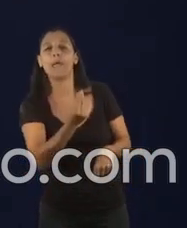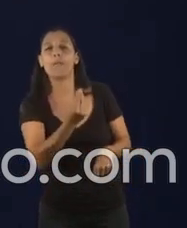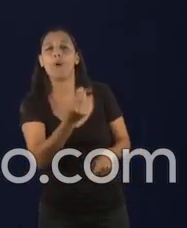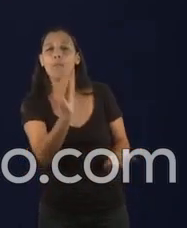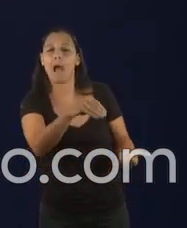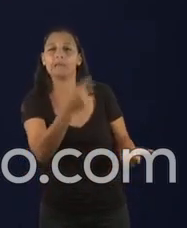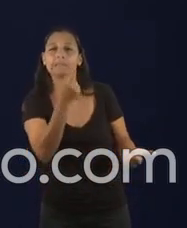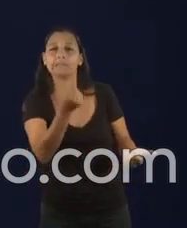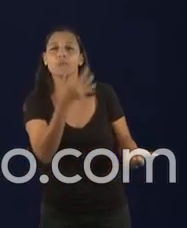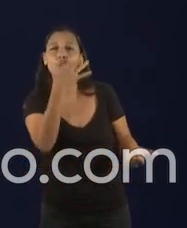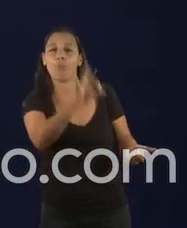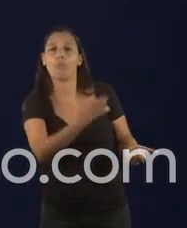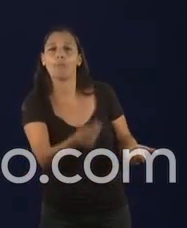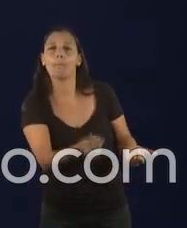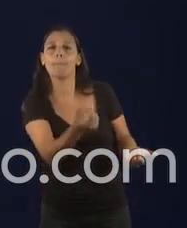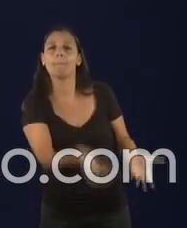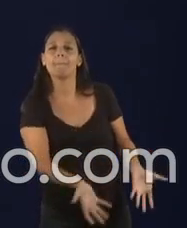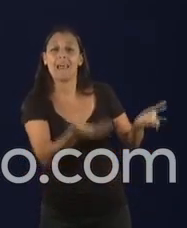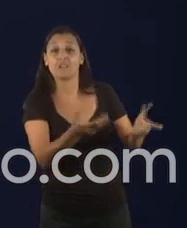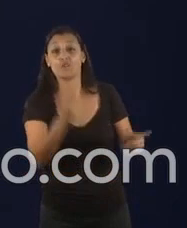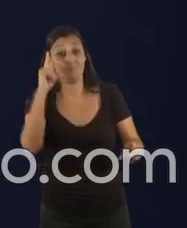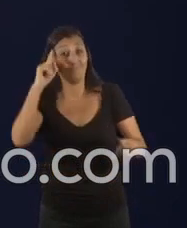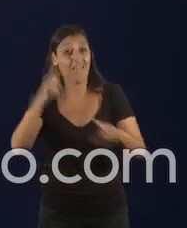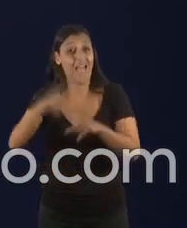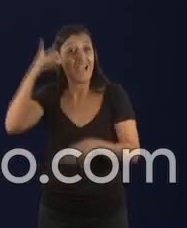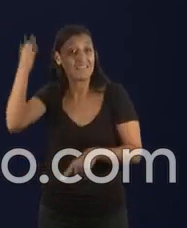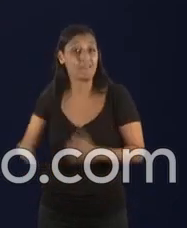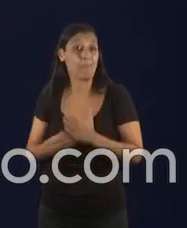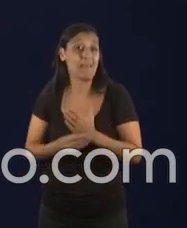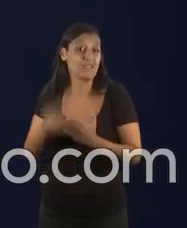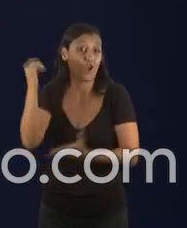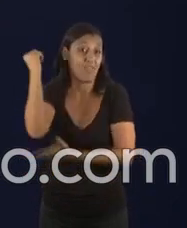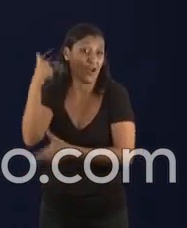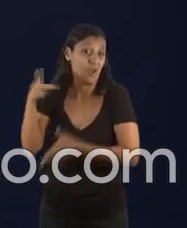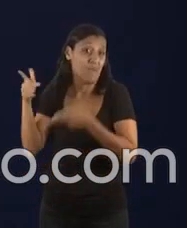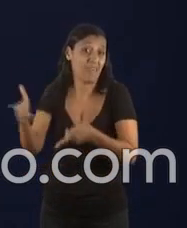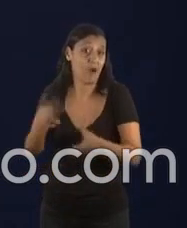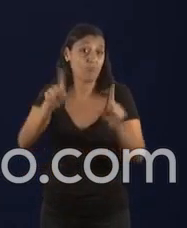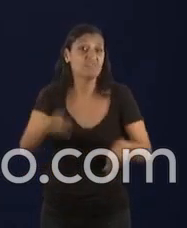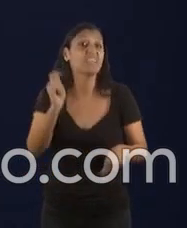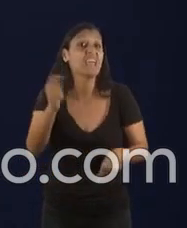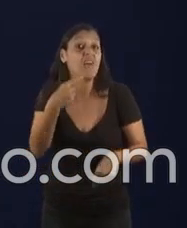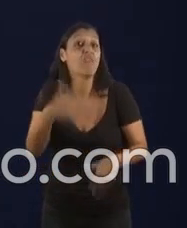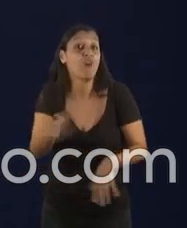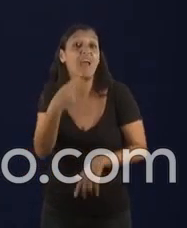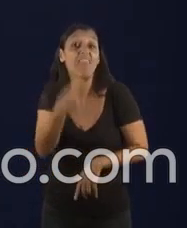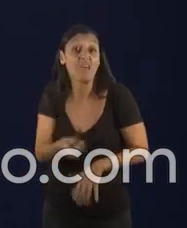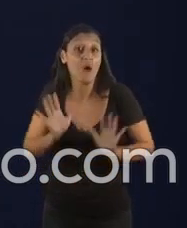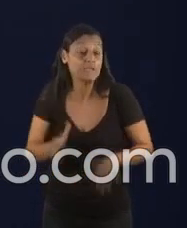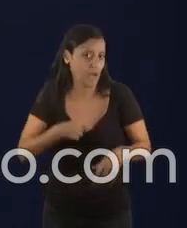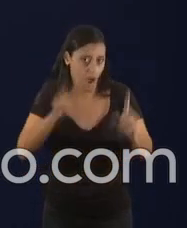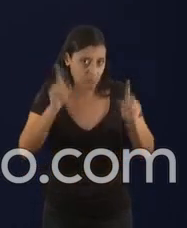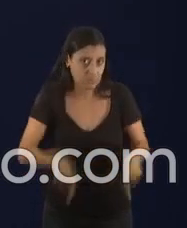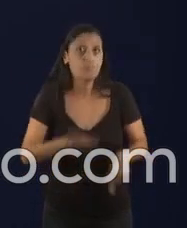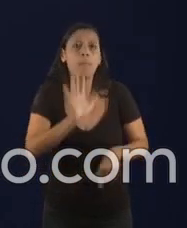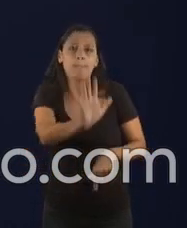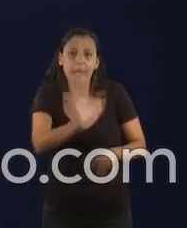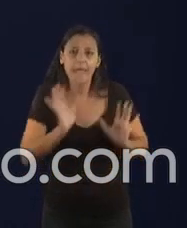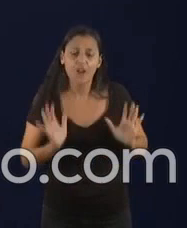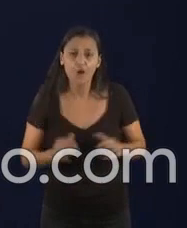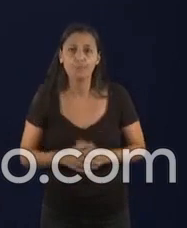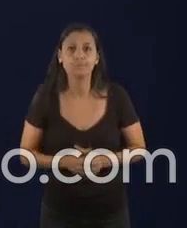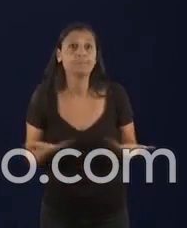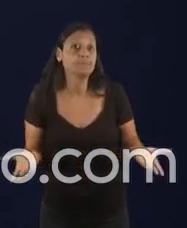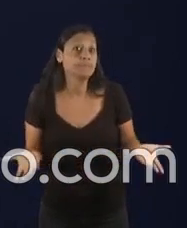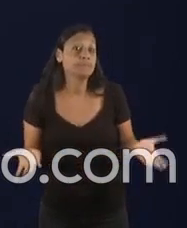la descripción que hiciste de las palabras de un un ex ministro de economía que no la verdad que no sé quién es e Bueno